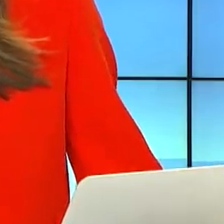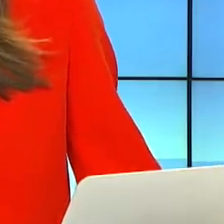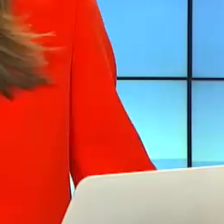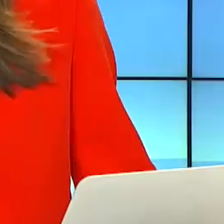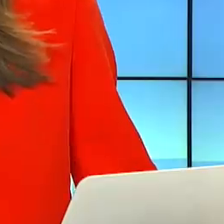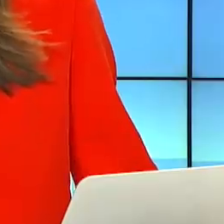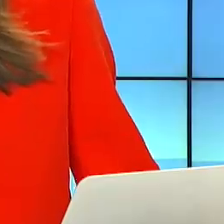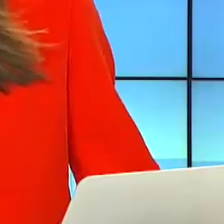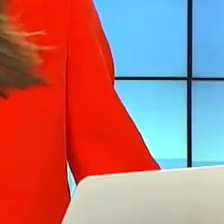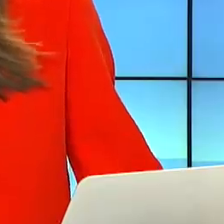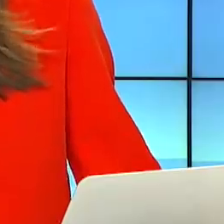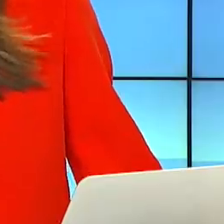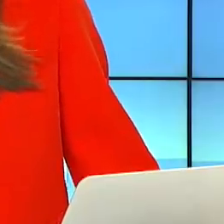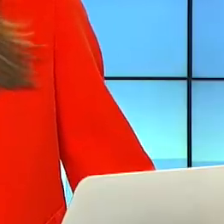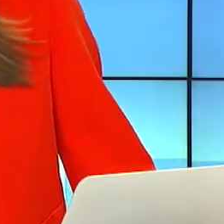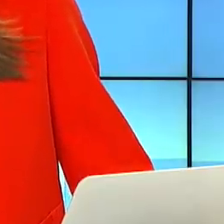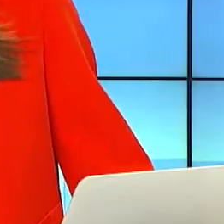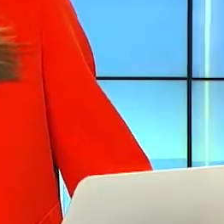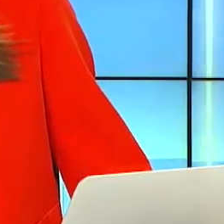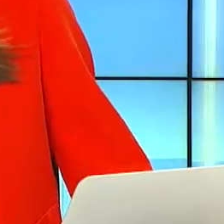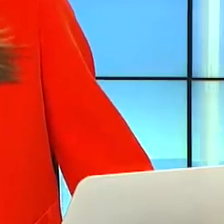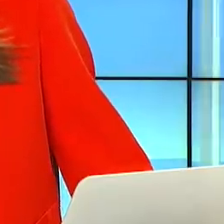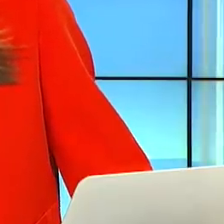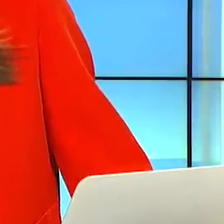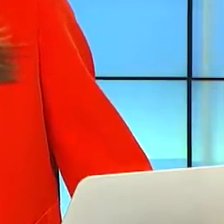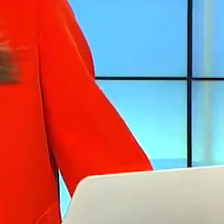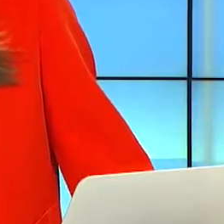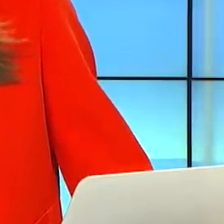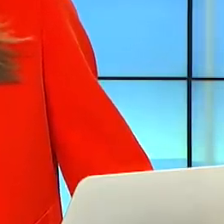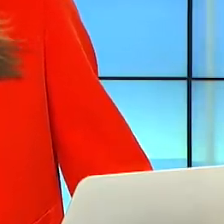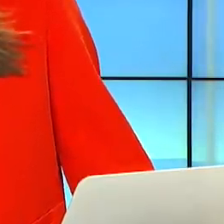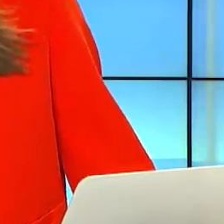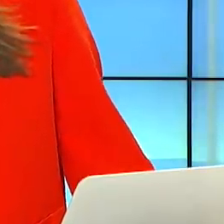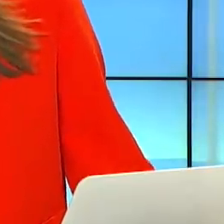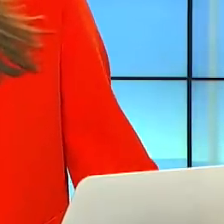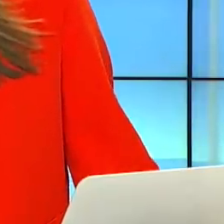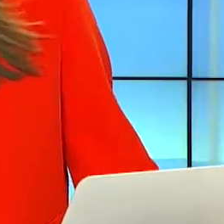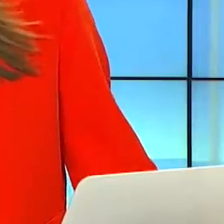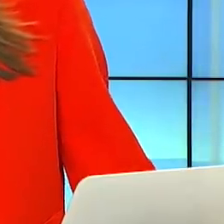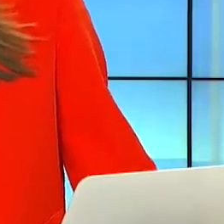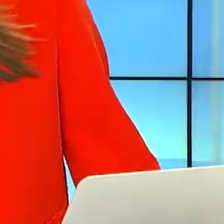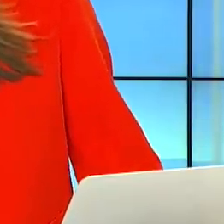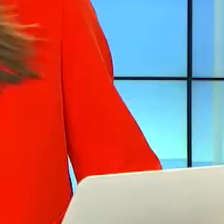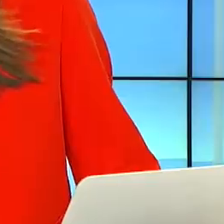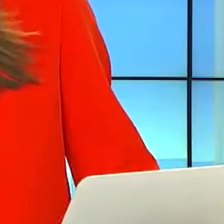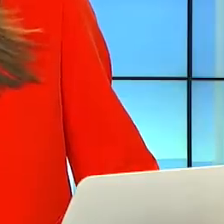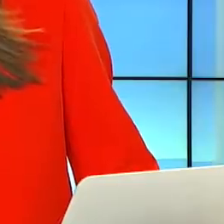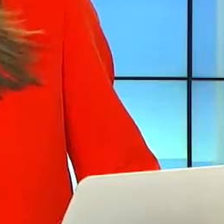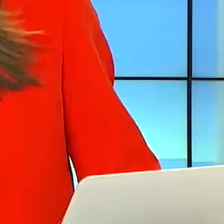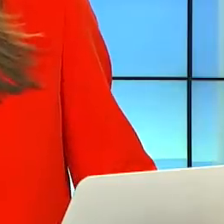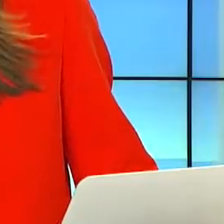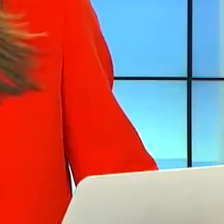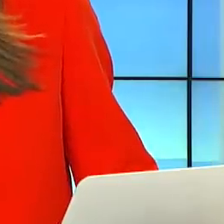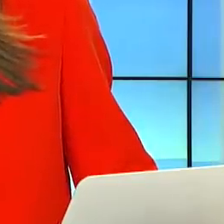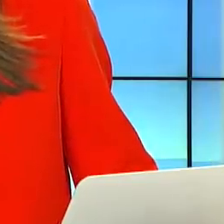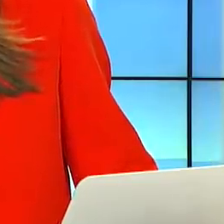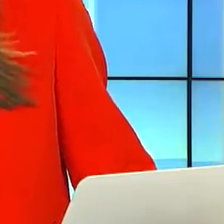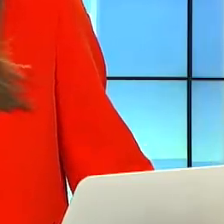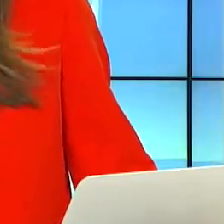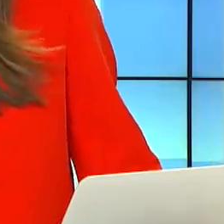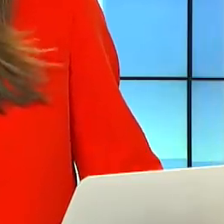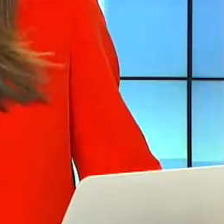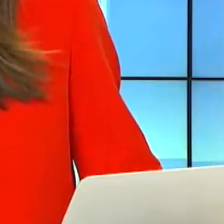la batalla del COVID en el segundo pico de la pandemia. Nuestra reportera Luisa Fernández ingresó a una unidad de cuidado intensivo en la